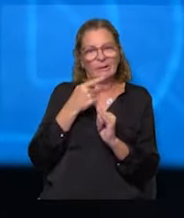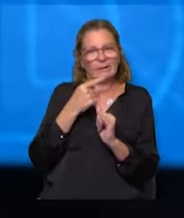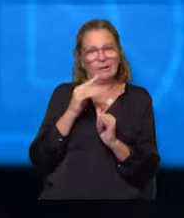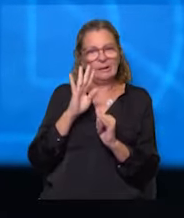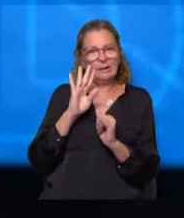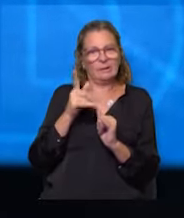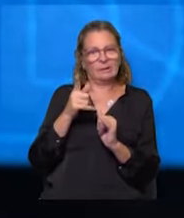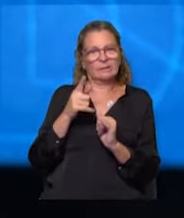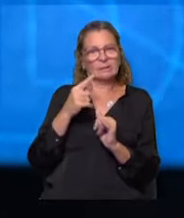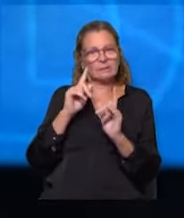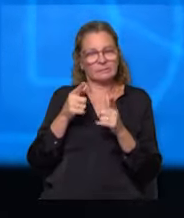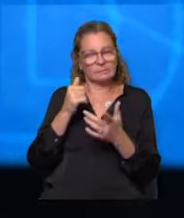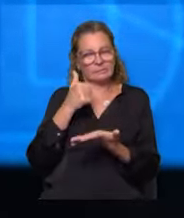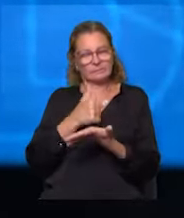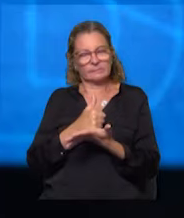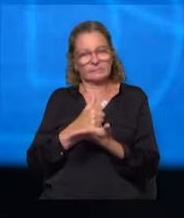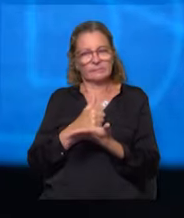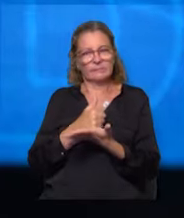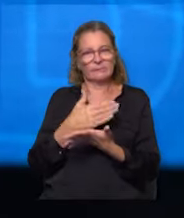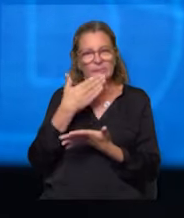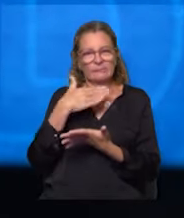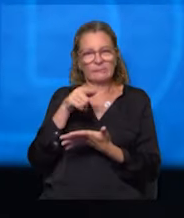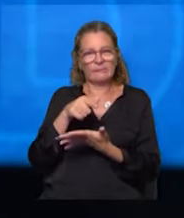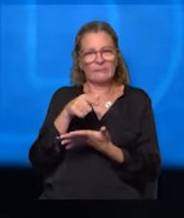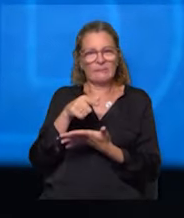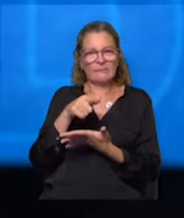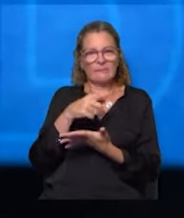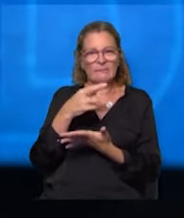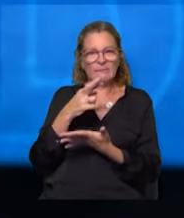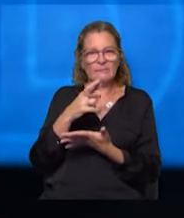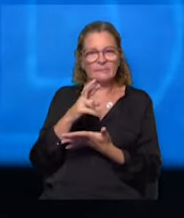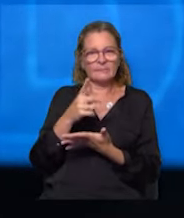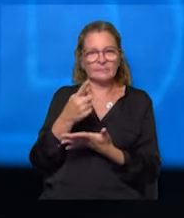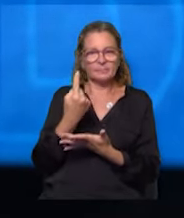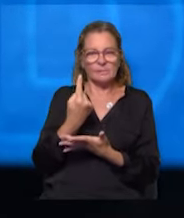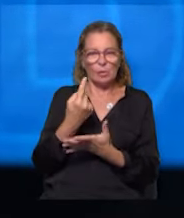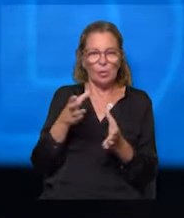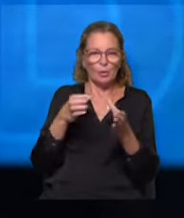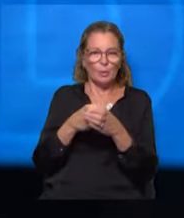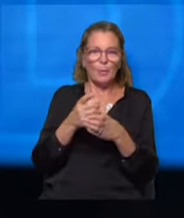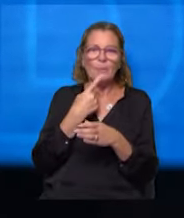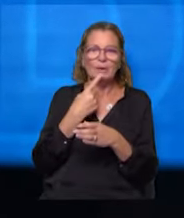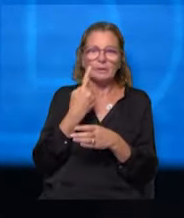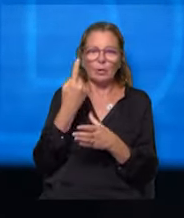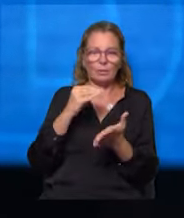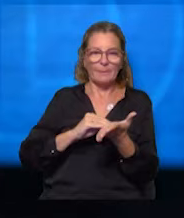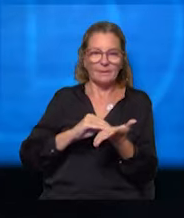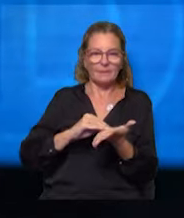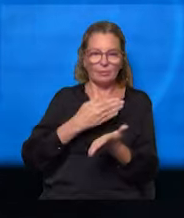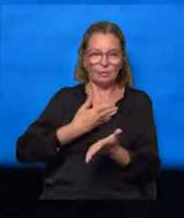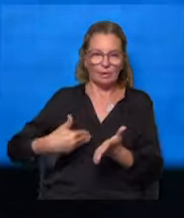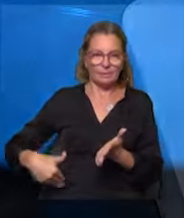perfil sña entender que estas cosas no se van a resolver por parte de un partido en una administración de